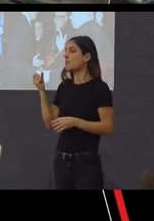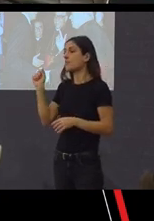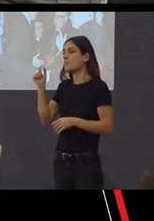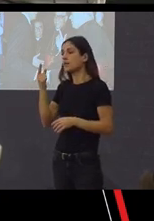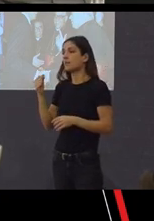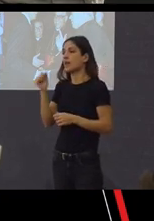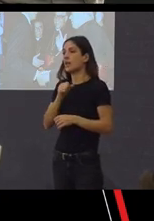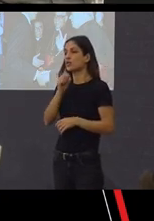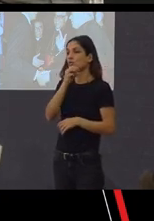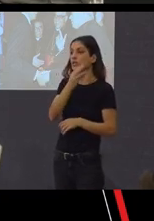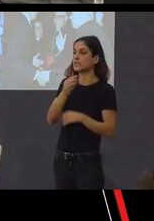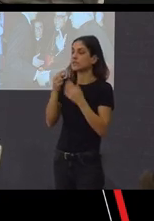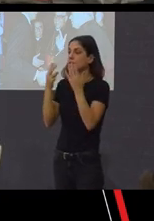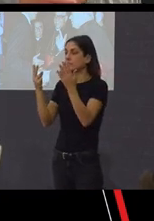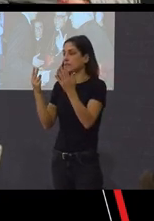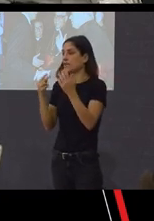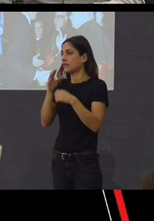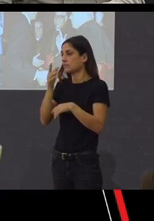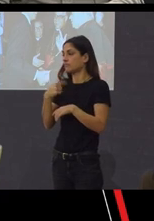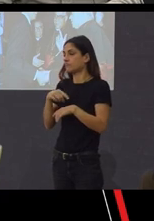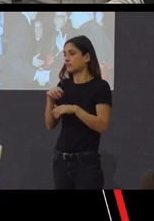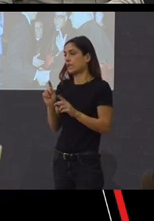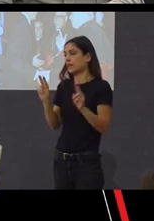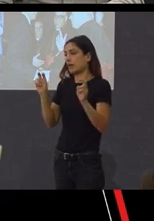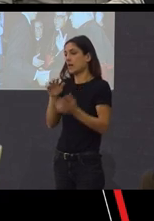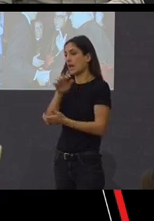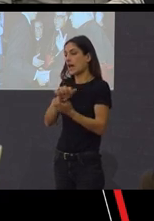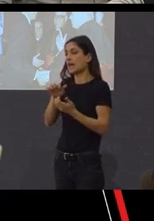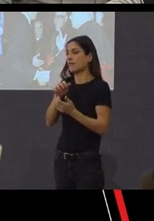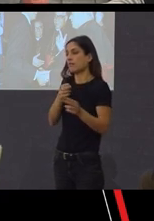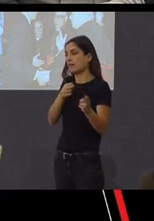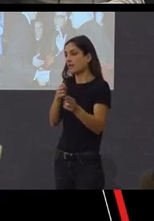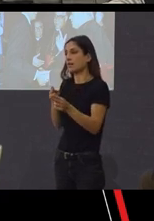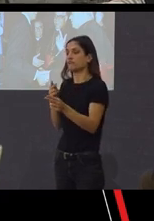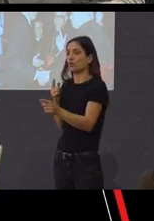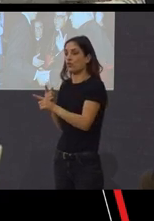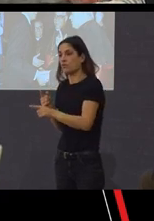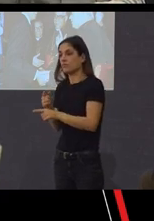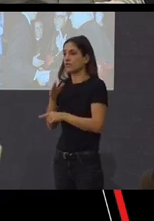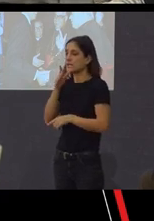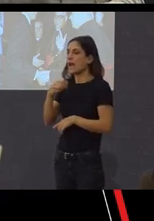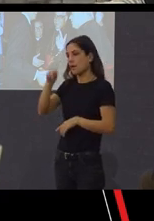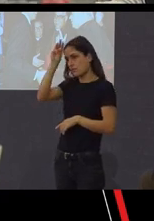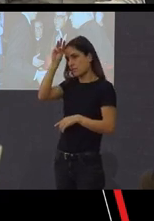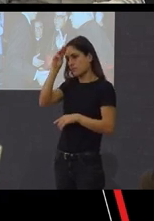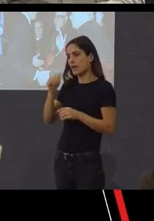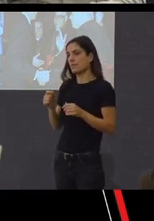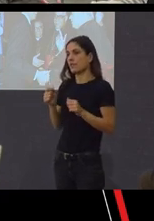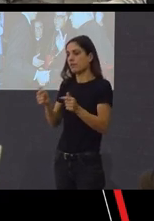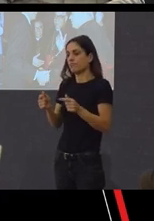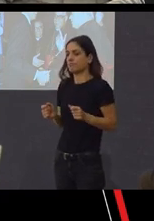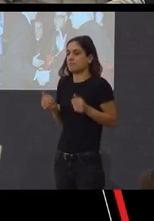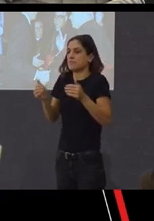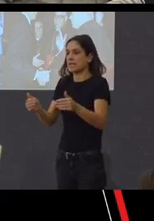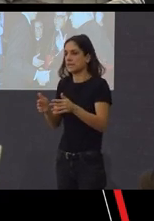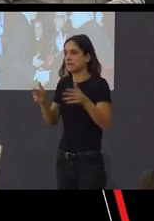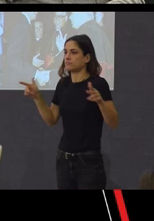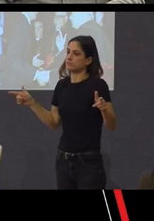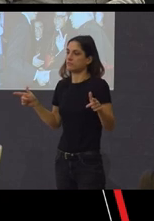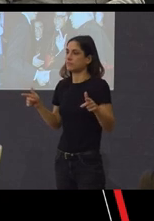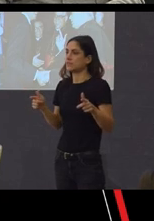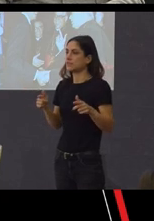cuestión da Guerra Civil, da Cruzada, pois prorrogou ese ano xacobeo ano 38. No 37, Franco non chegou